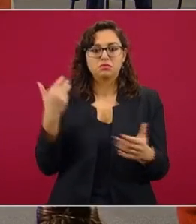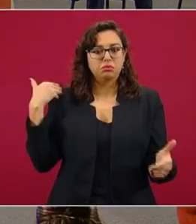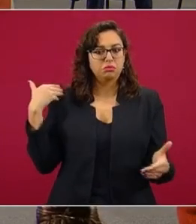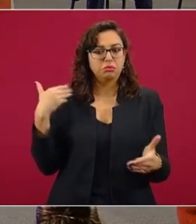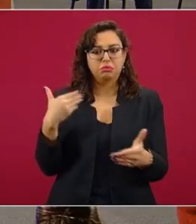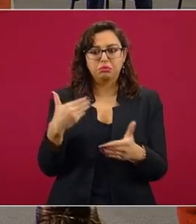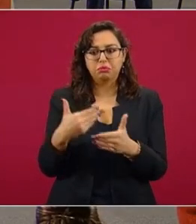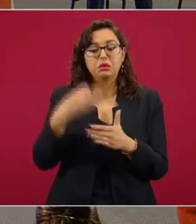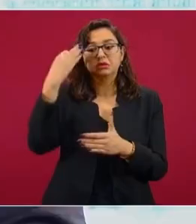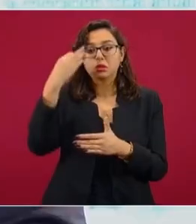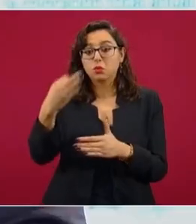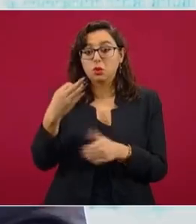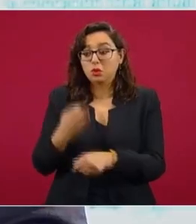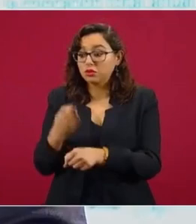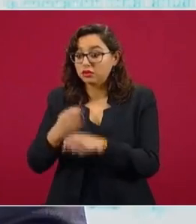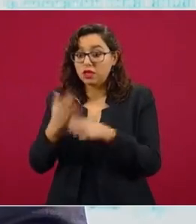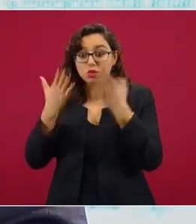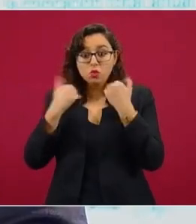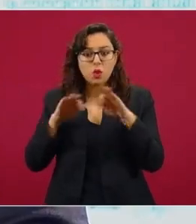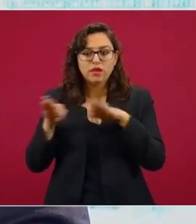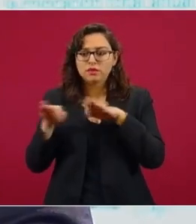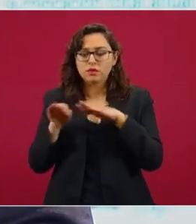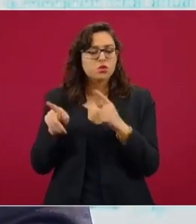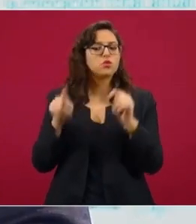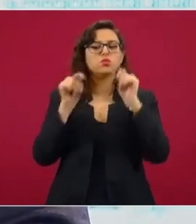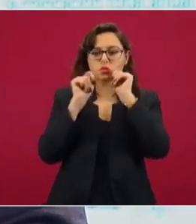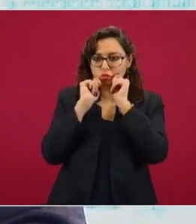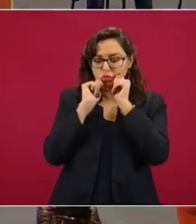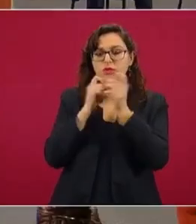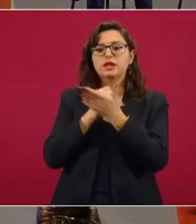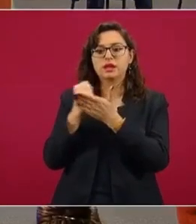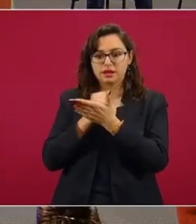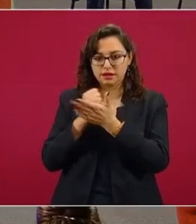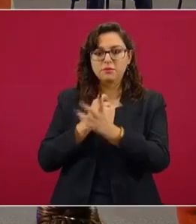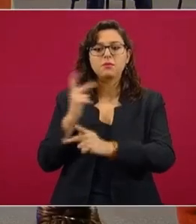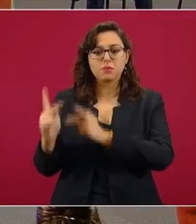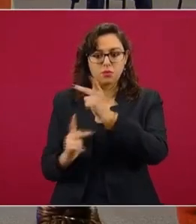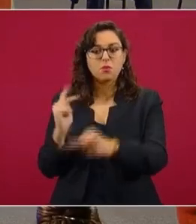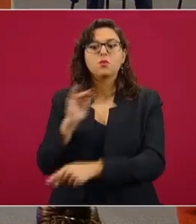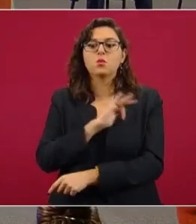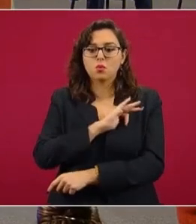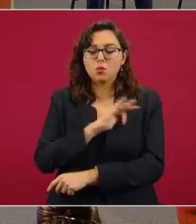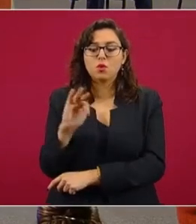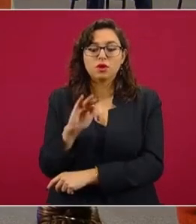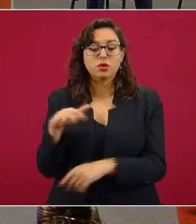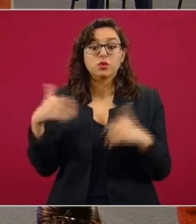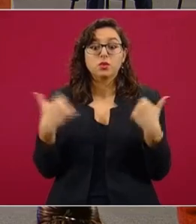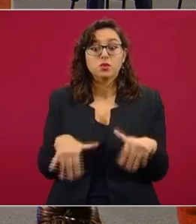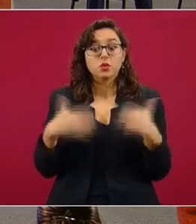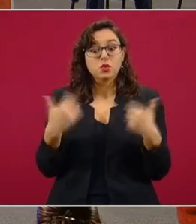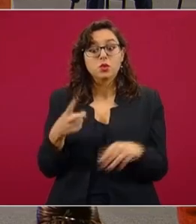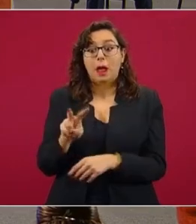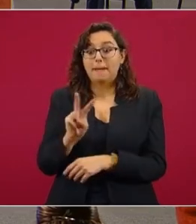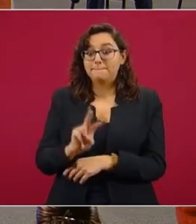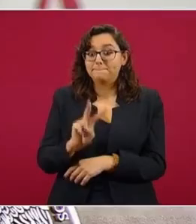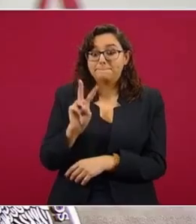saldo positivo, puedan acceder a métodos de financiamiento. Es, sin duda, uno de los elementos más revolucionarios de la